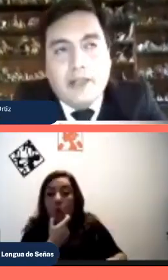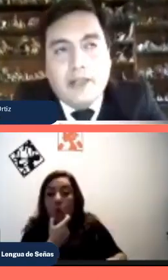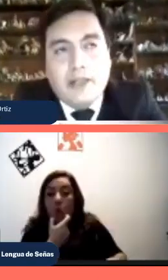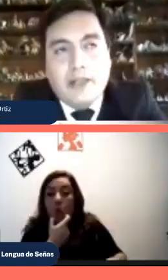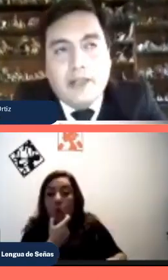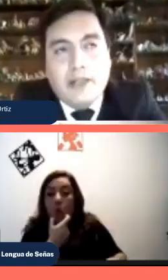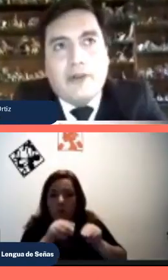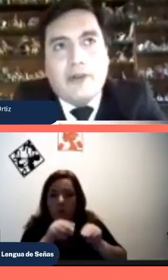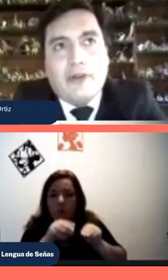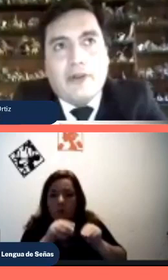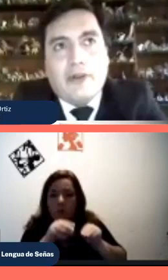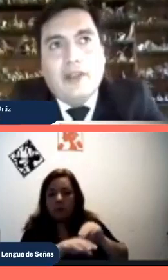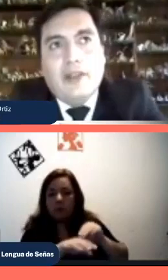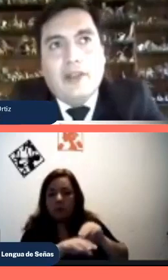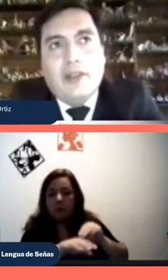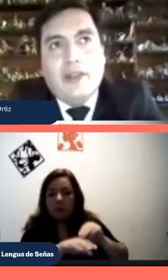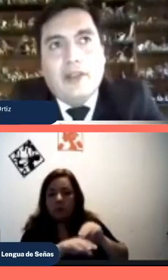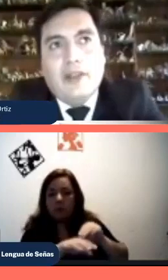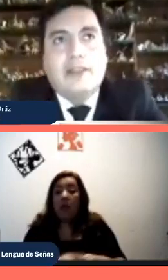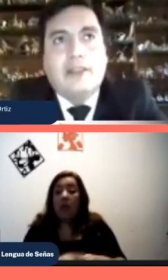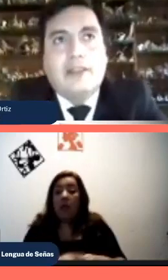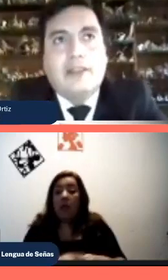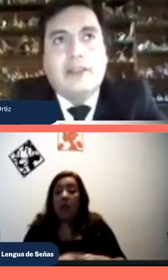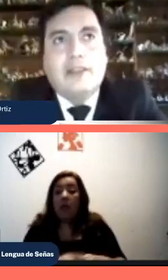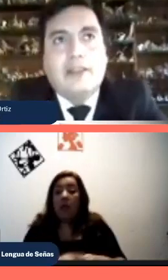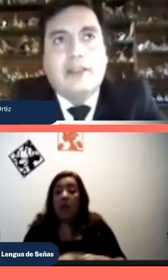La historia de Pelagornis